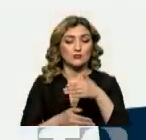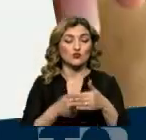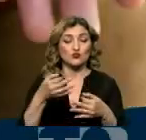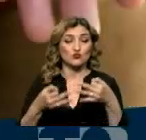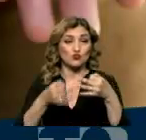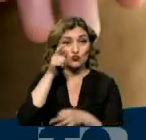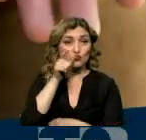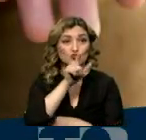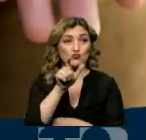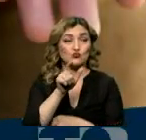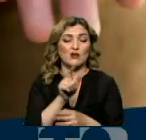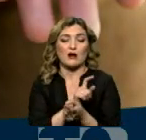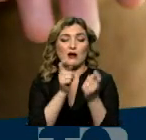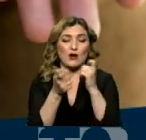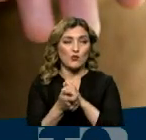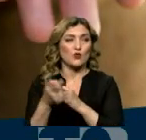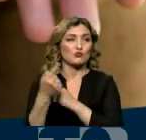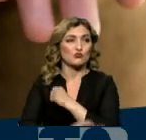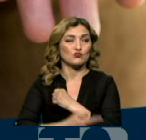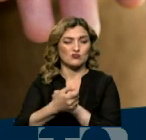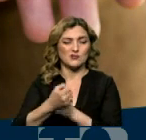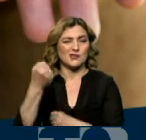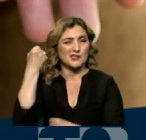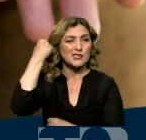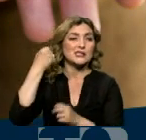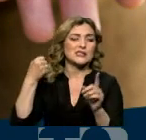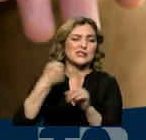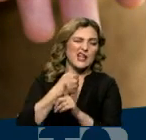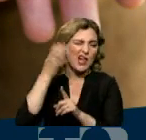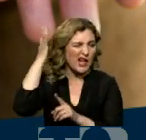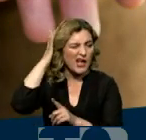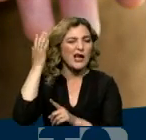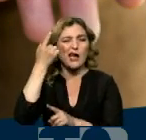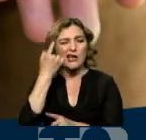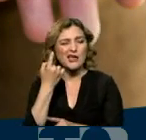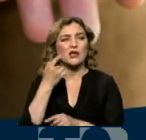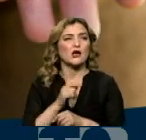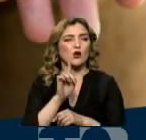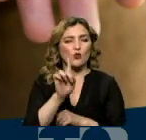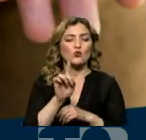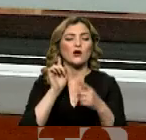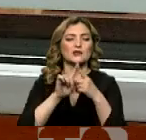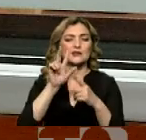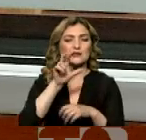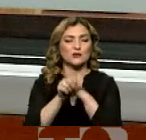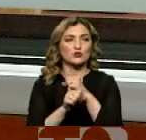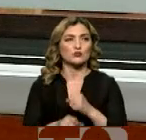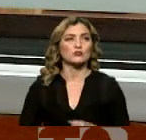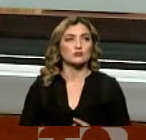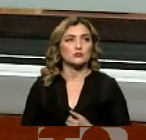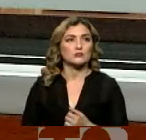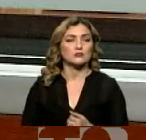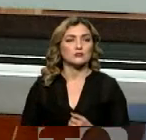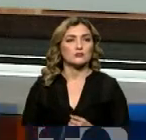audiencia, Fiscalía formuló cargos por el delito de lesiones. La pena contemplada es de 1 a 3 años. Para